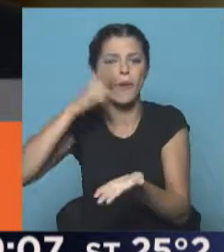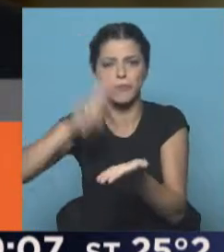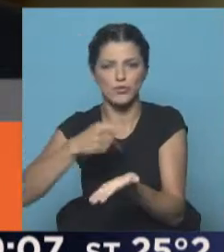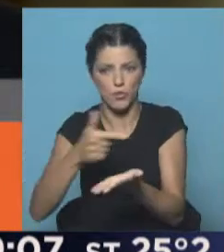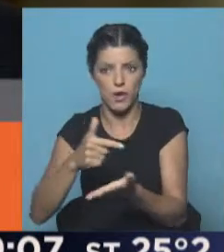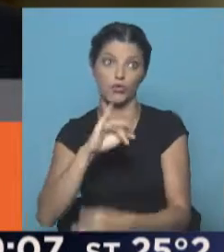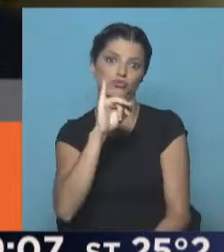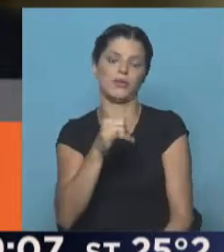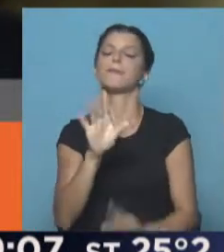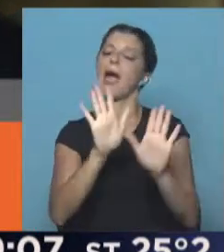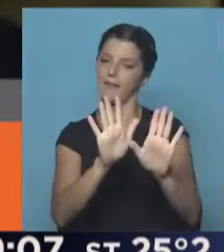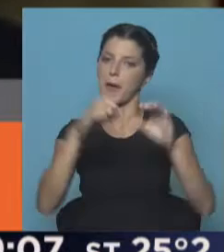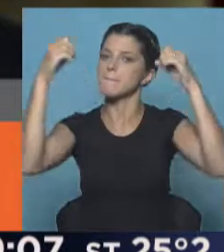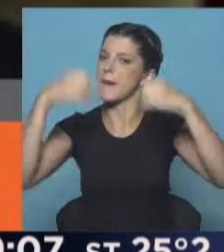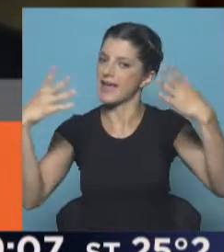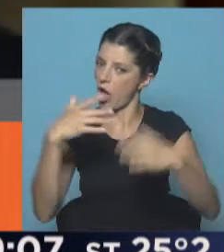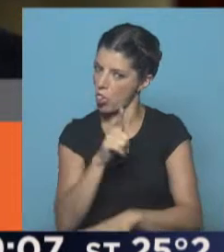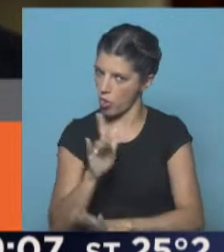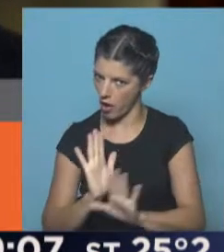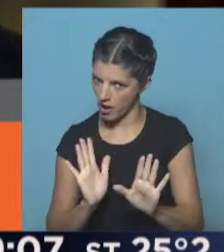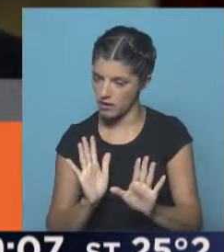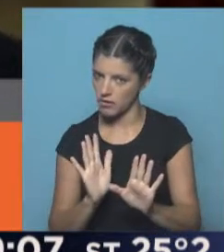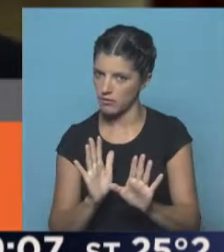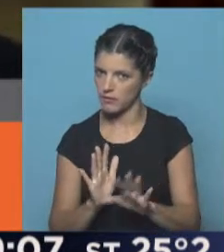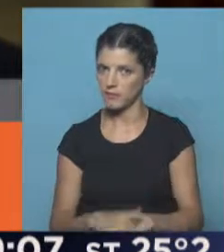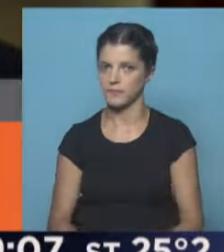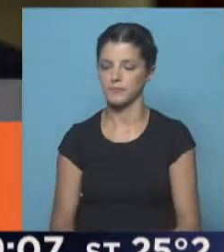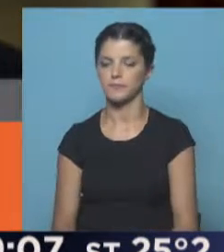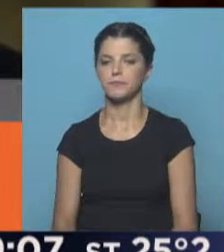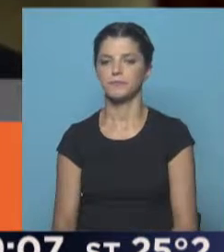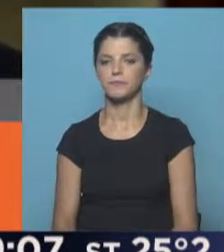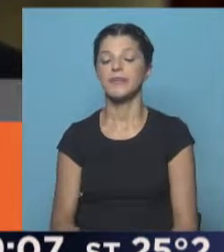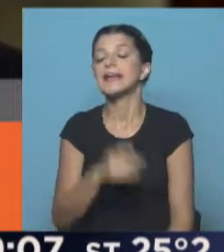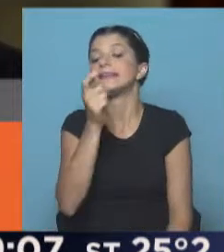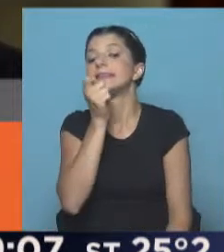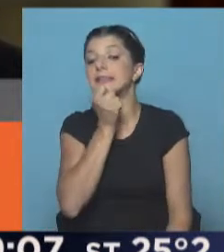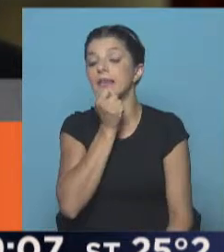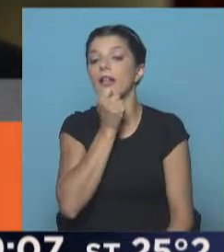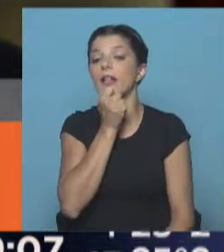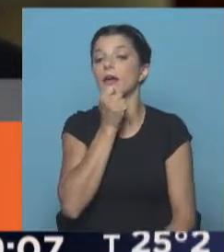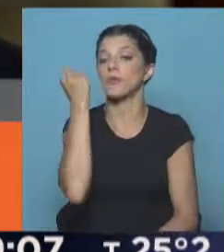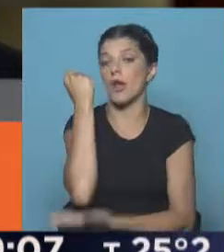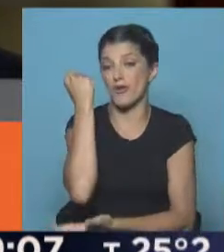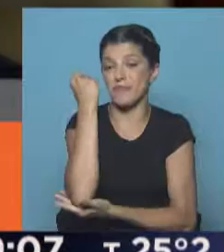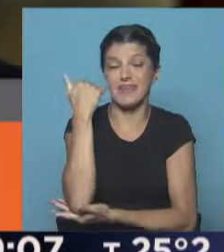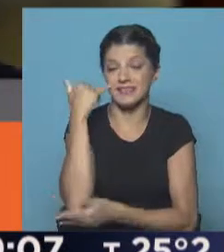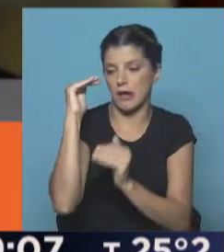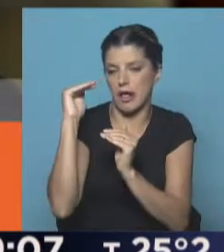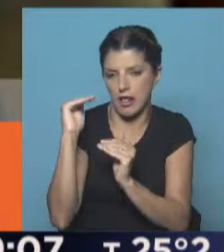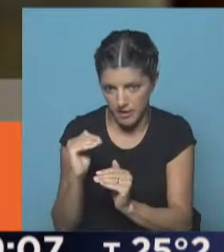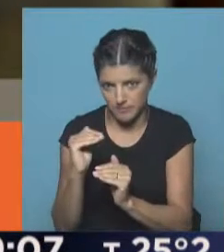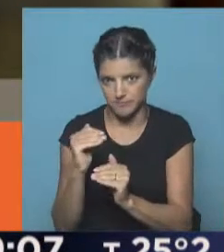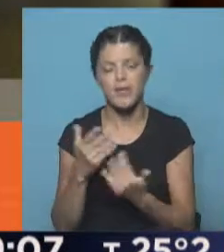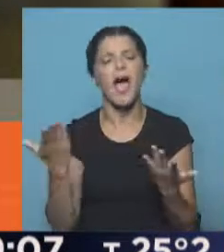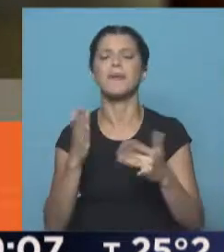no hay magia. Si la economía tiene una recesión que ha sido prolongada. Eso no hay que mentirle